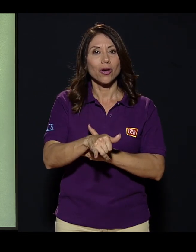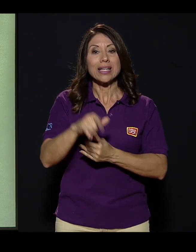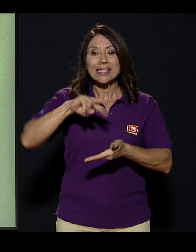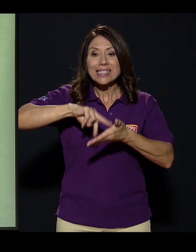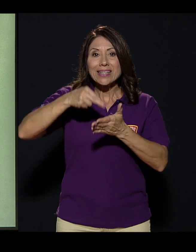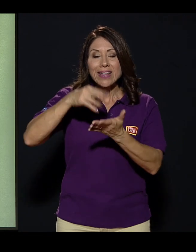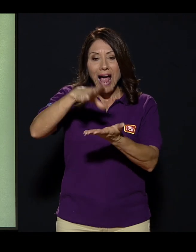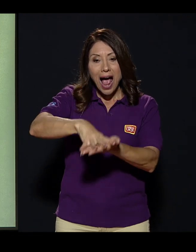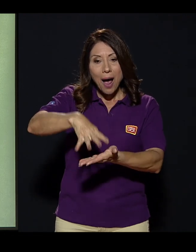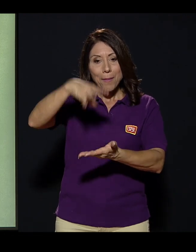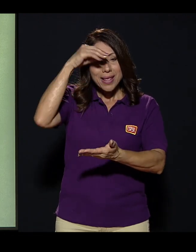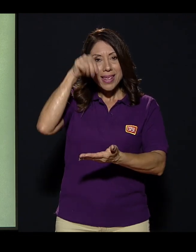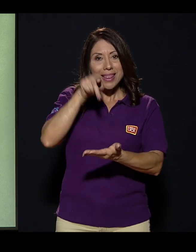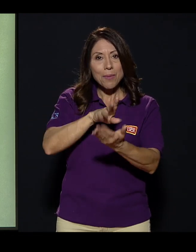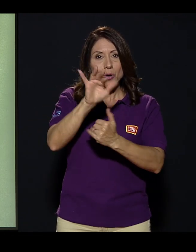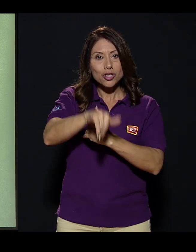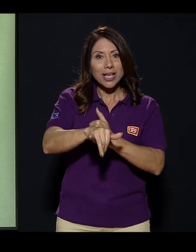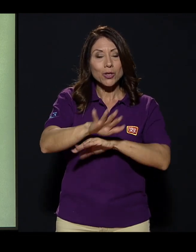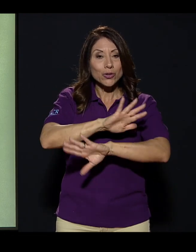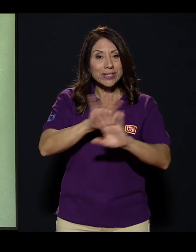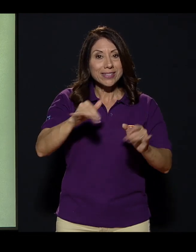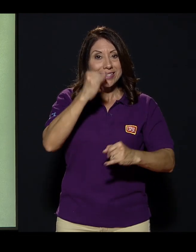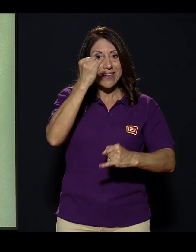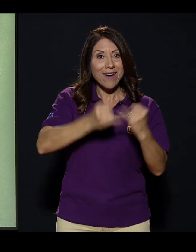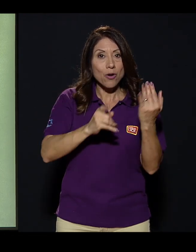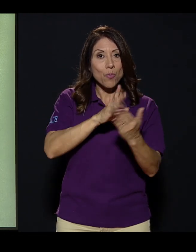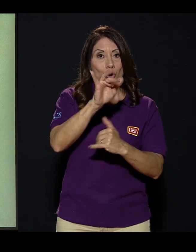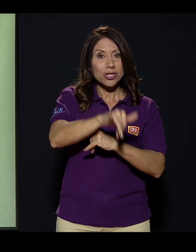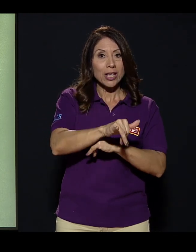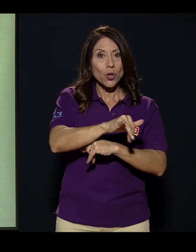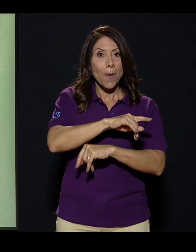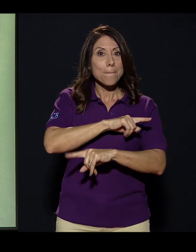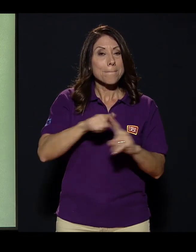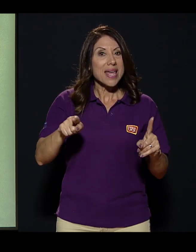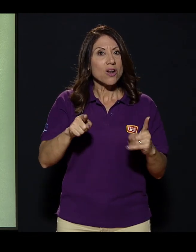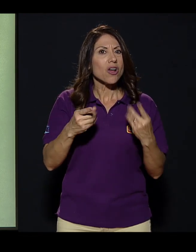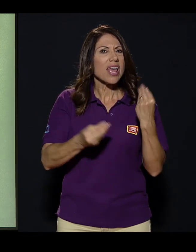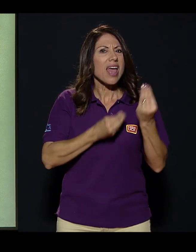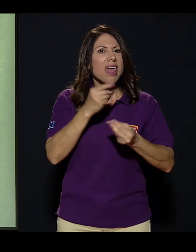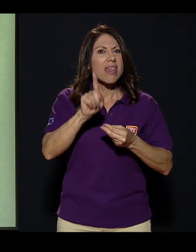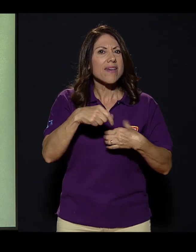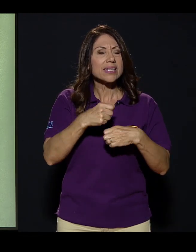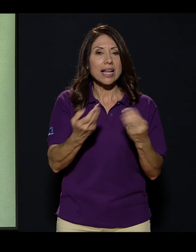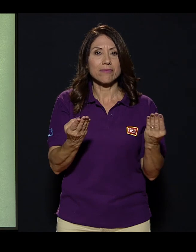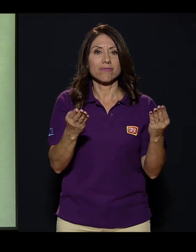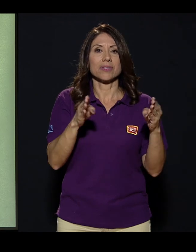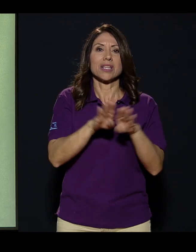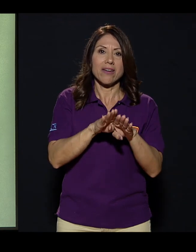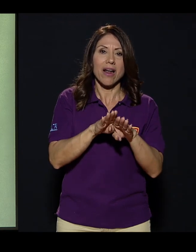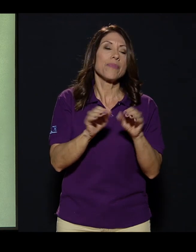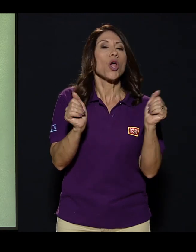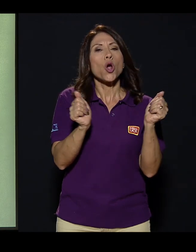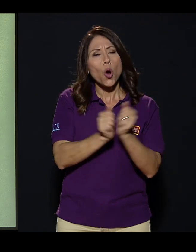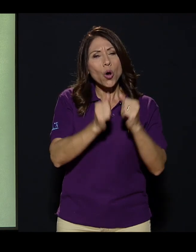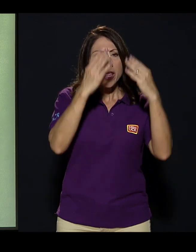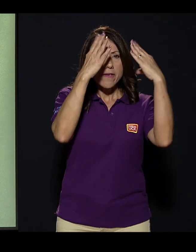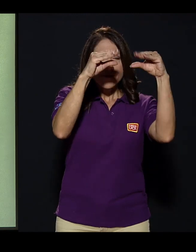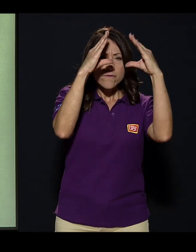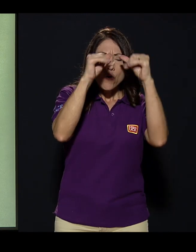los informes correspondientes, se haga la valoración de cada una de las etapas, los cumplimientos, si hubo cumplimientos, si no hubo